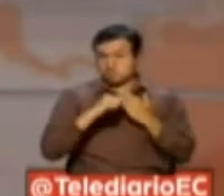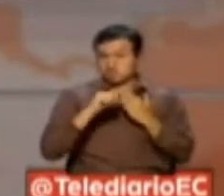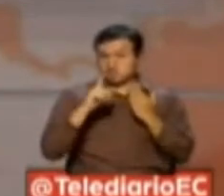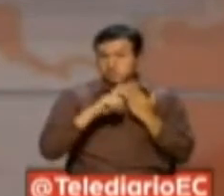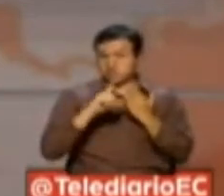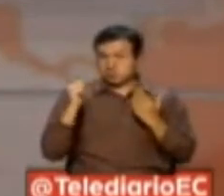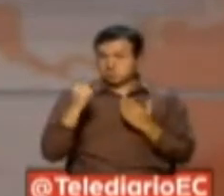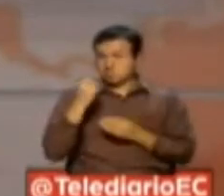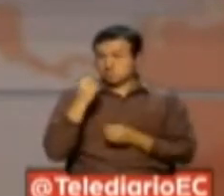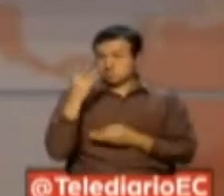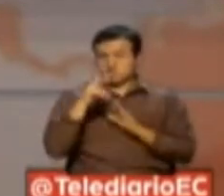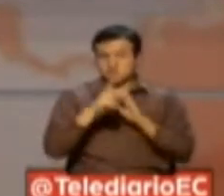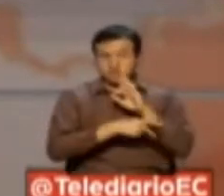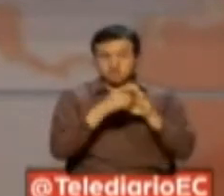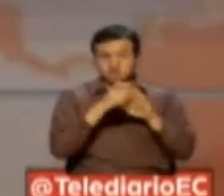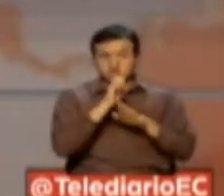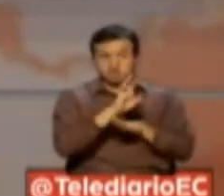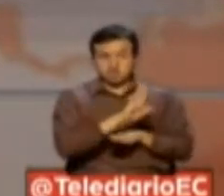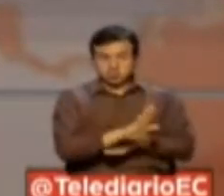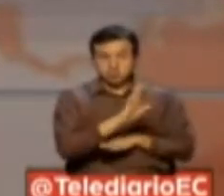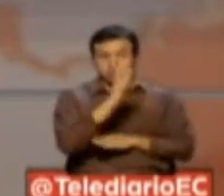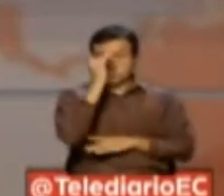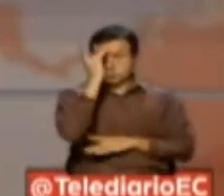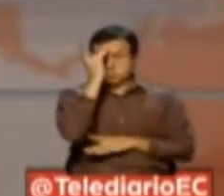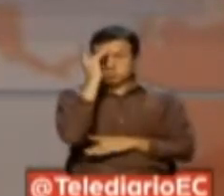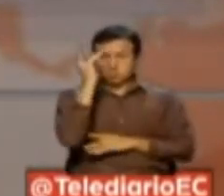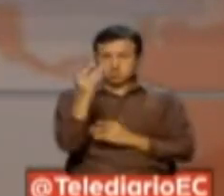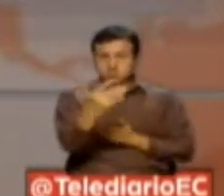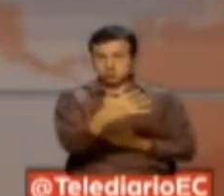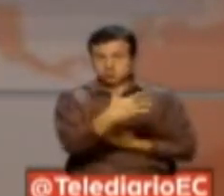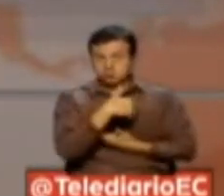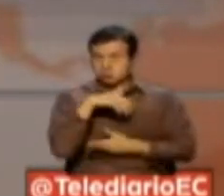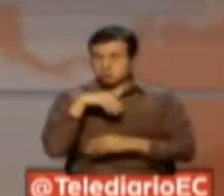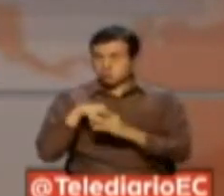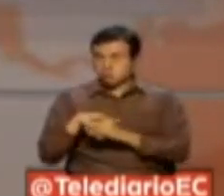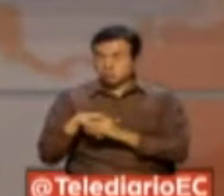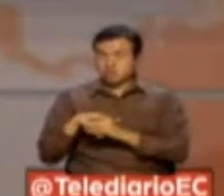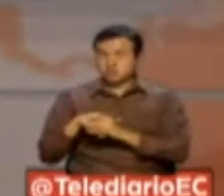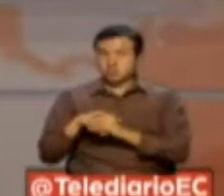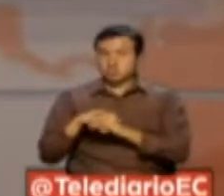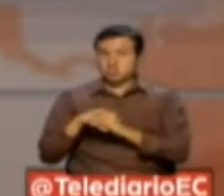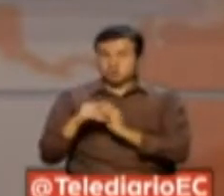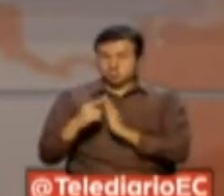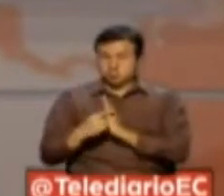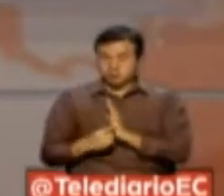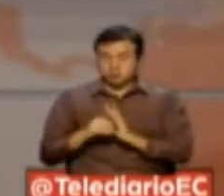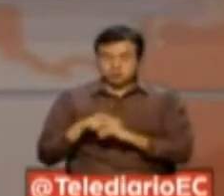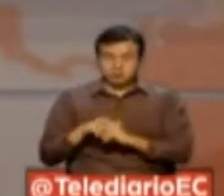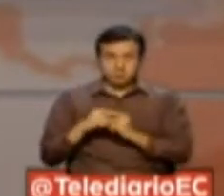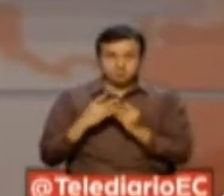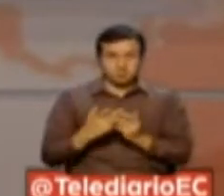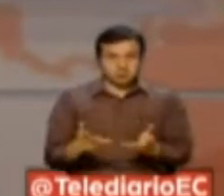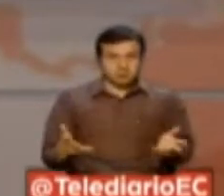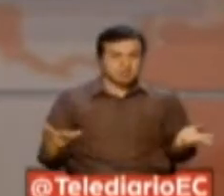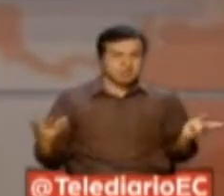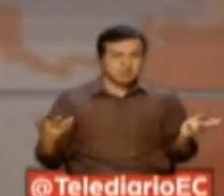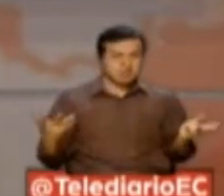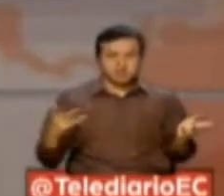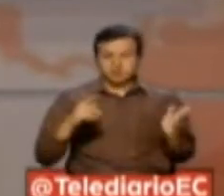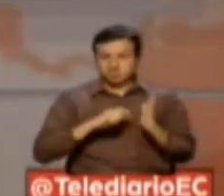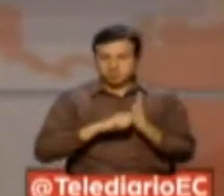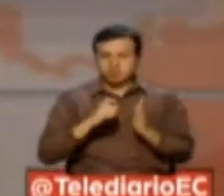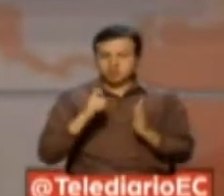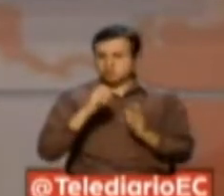finanzas induciéndole petroecuador que contrae la deuda para que luego le pase a la cuenta única entonces la